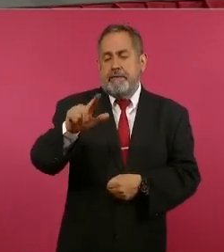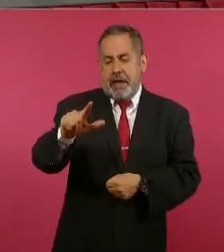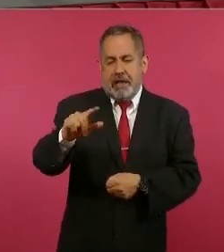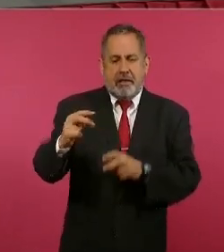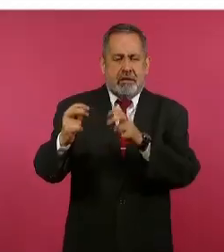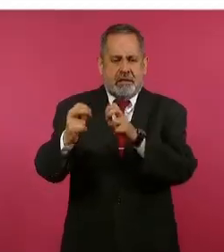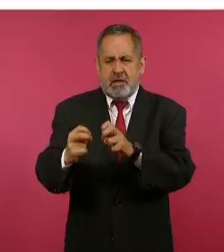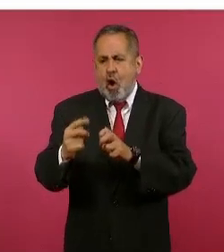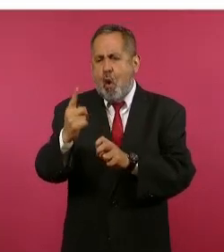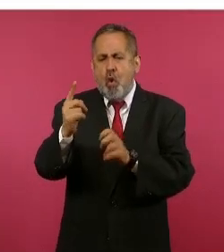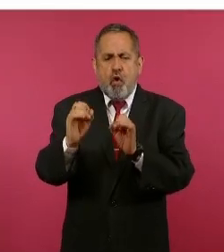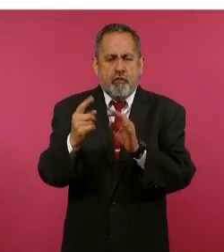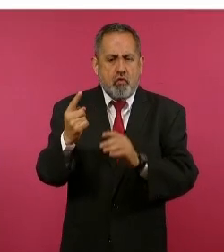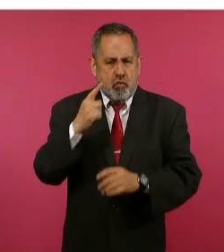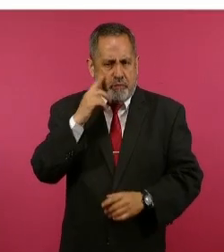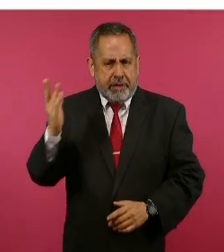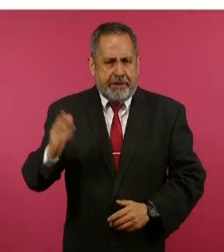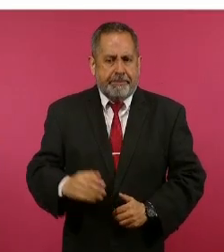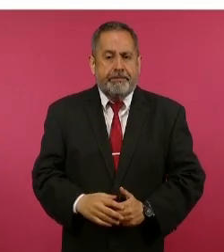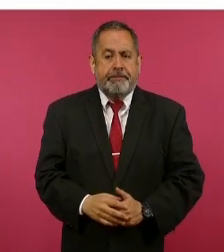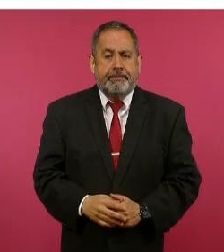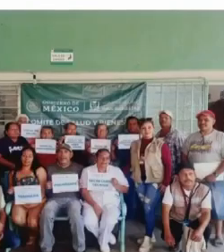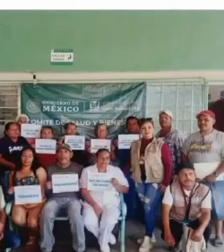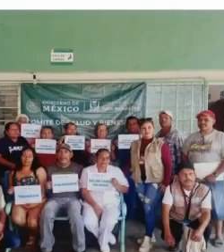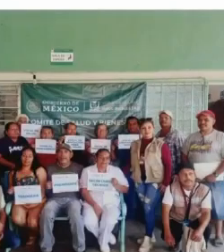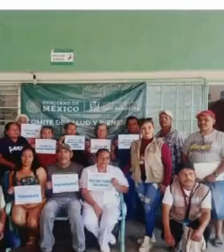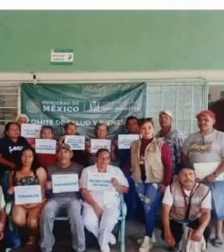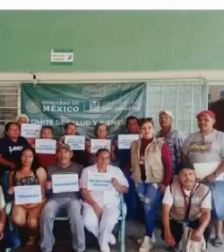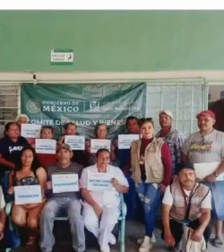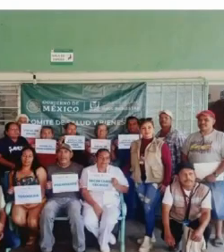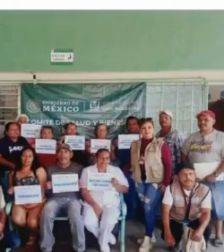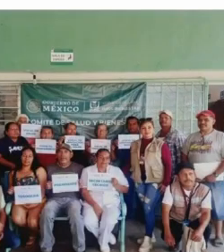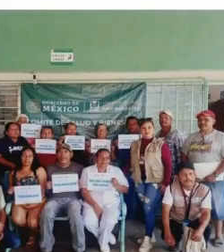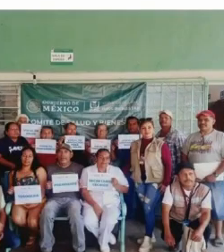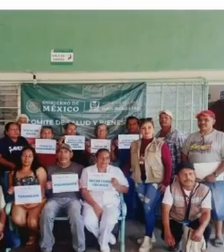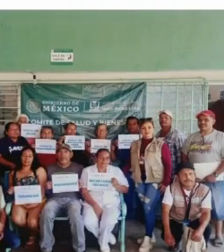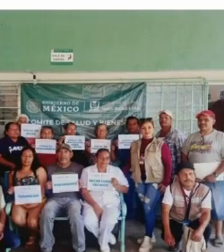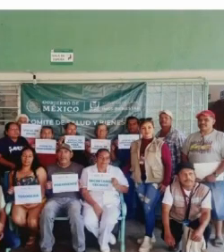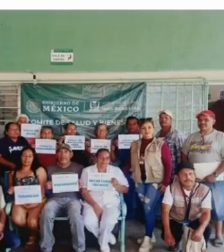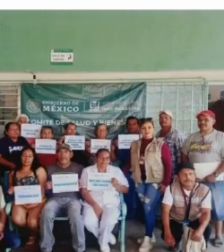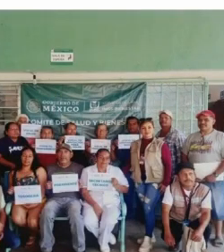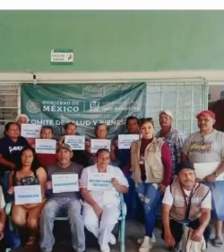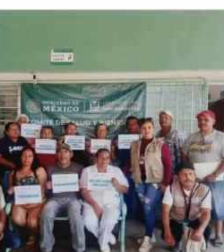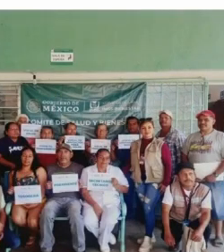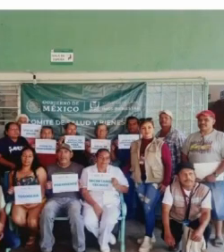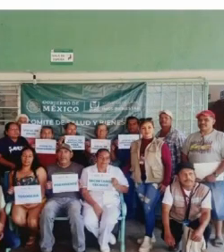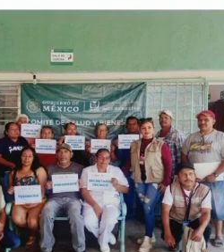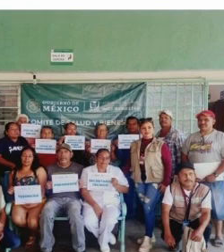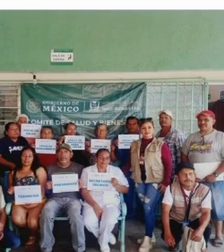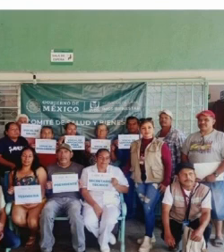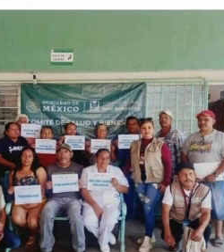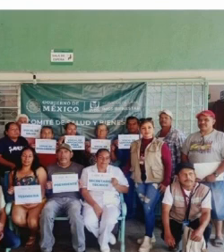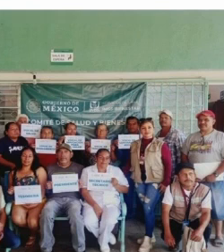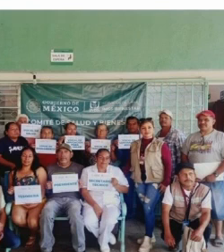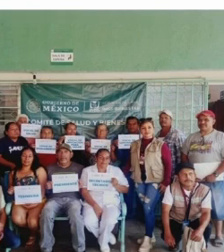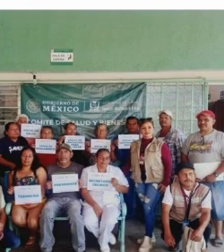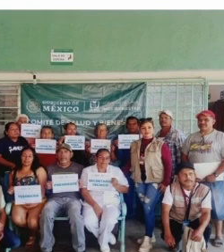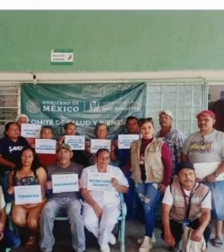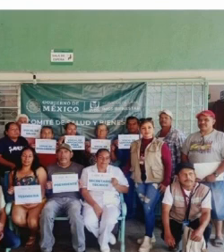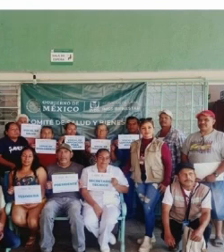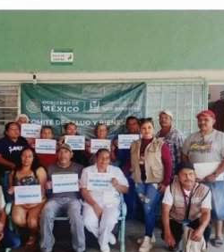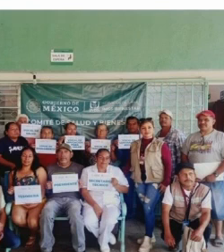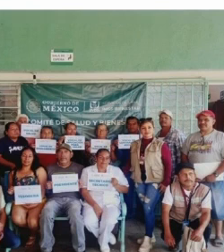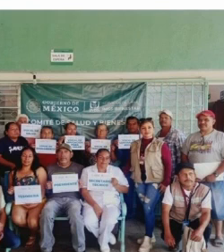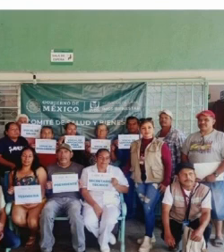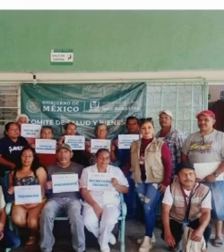solo consultorio hasta los de centros de salud con servicios ampliados. Ahí en estos comités